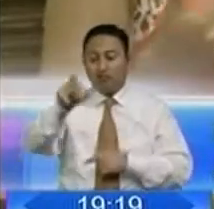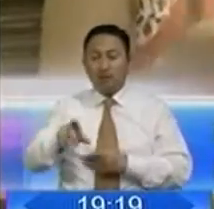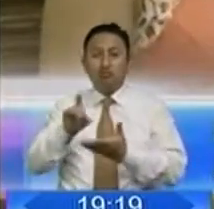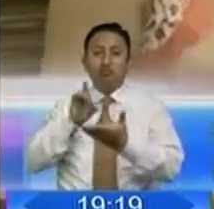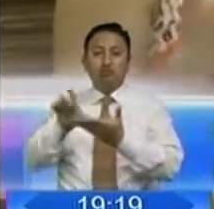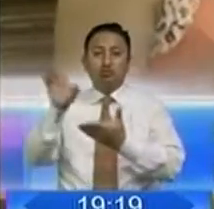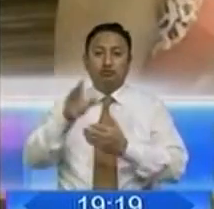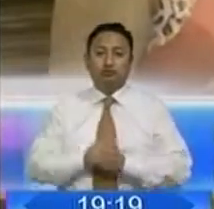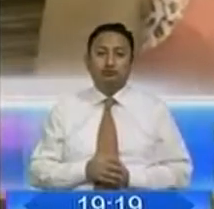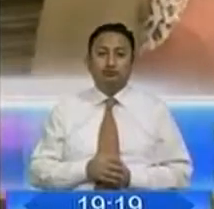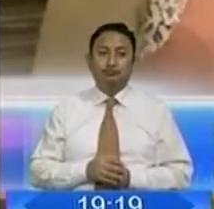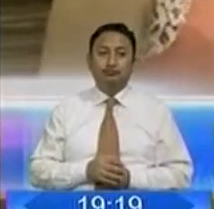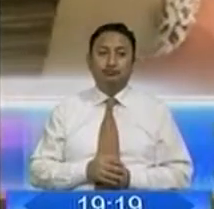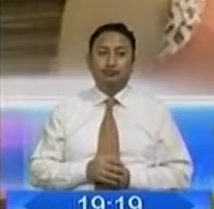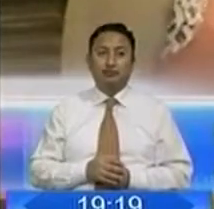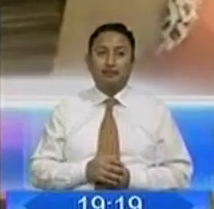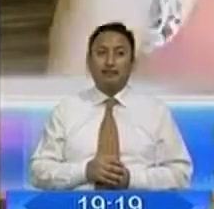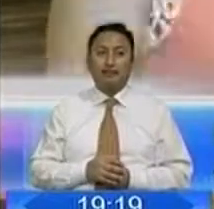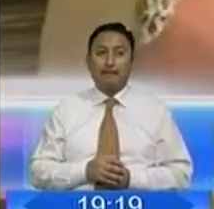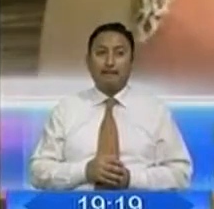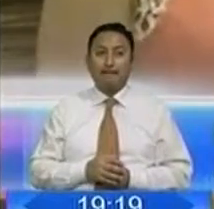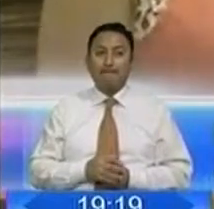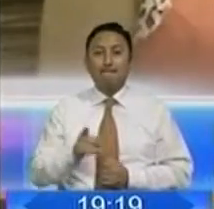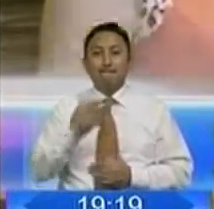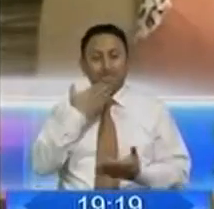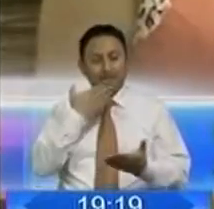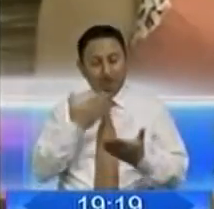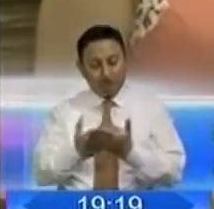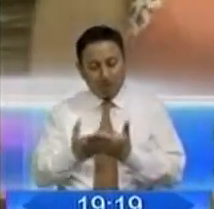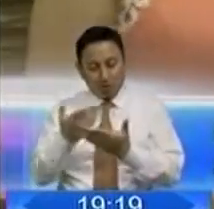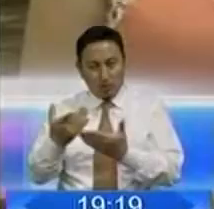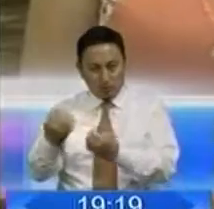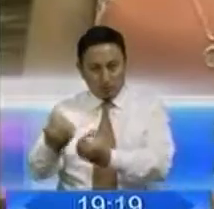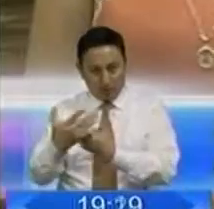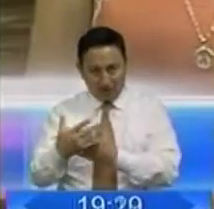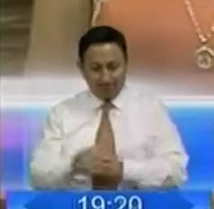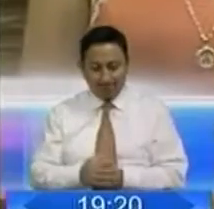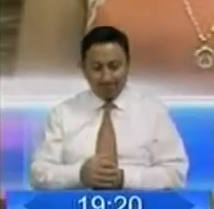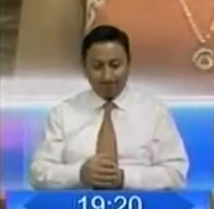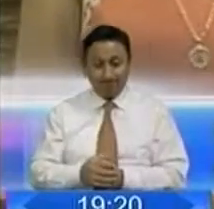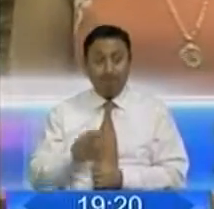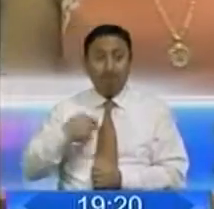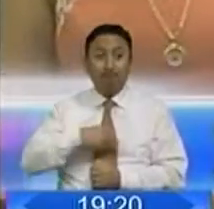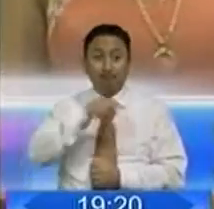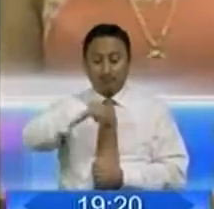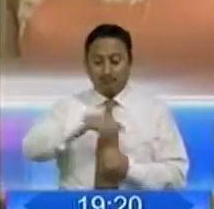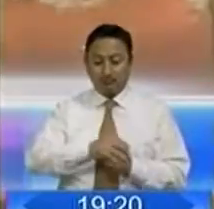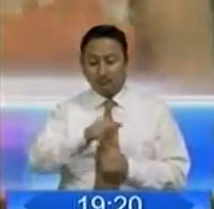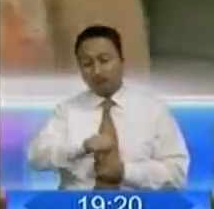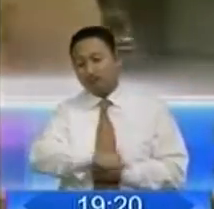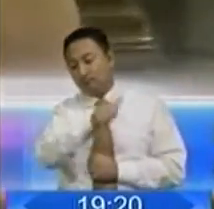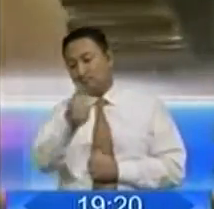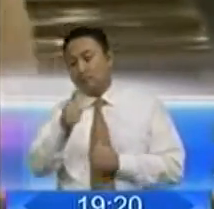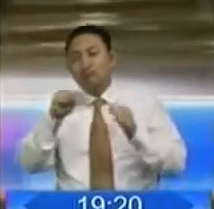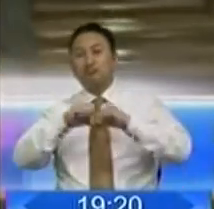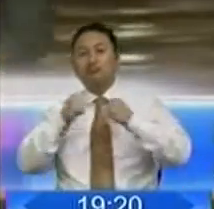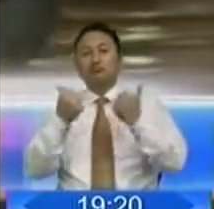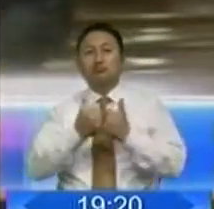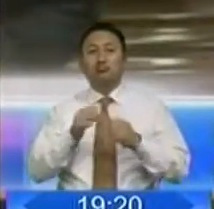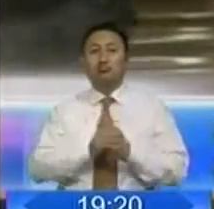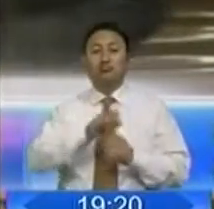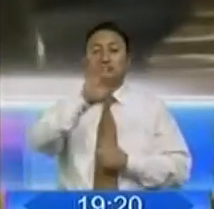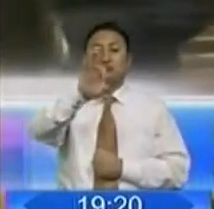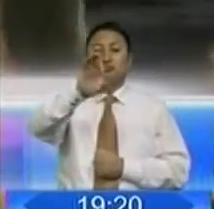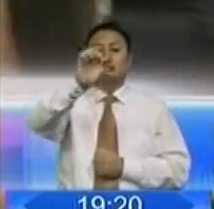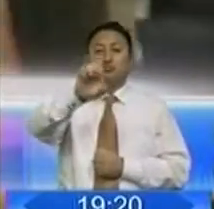de la destitución de los 4 miembros del Consejo de Participación. Muchísimas gracias por su tiempo, asambleísta. Nosotros también nos encontramos aquí con el asambleísta Raúl